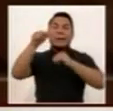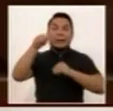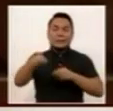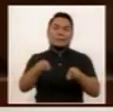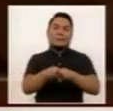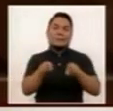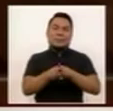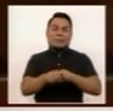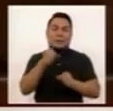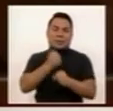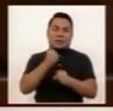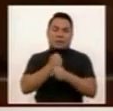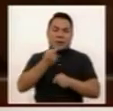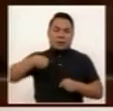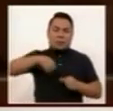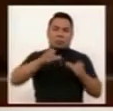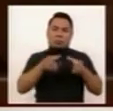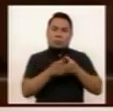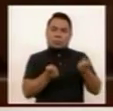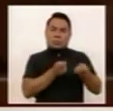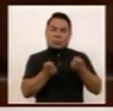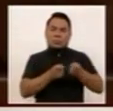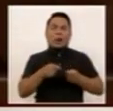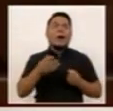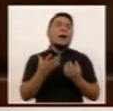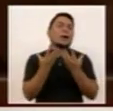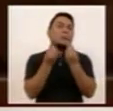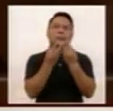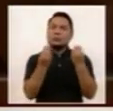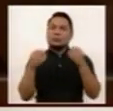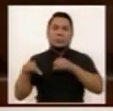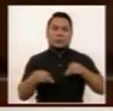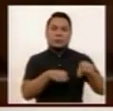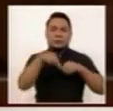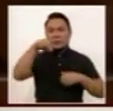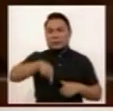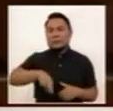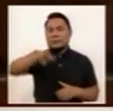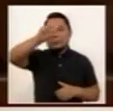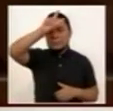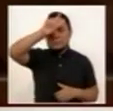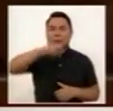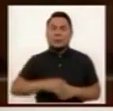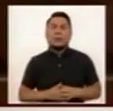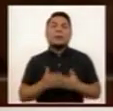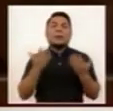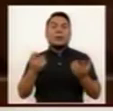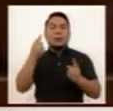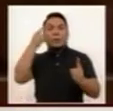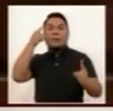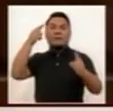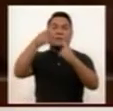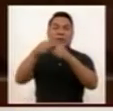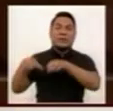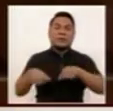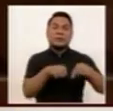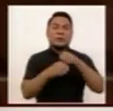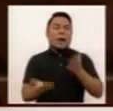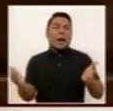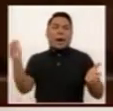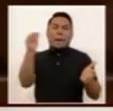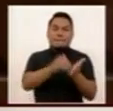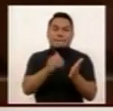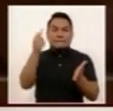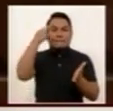gestión. Hay mucho por hacer en nuestro país. Con el fin de hacerlo más